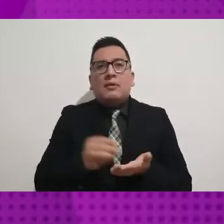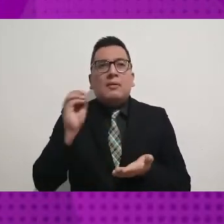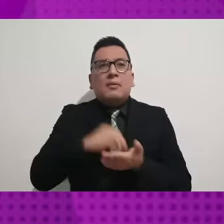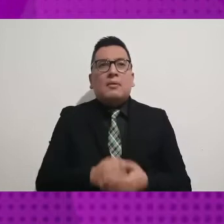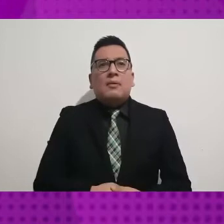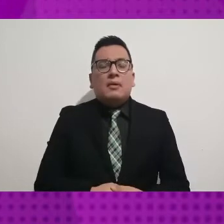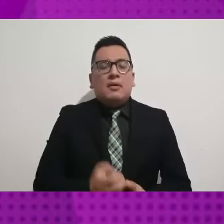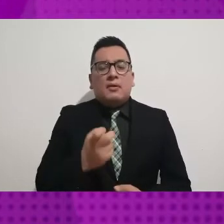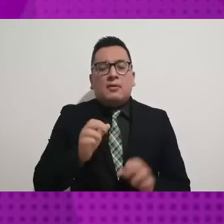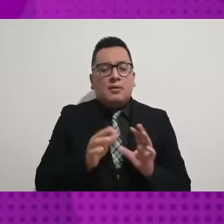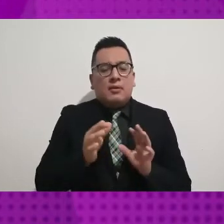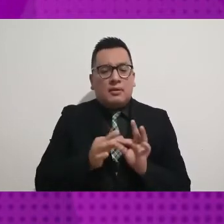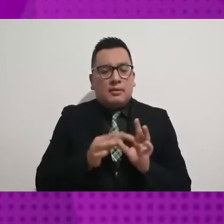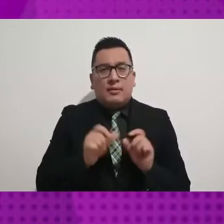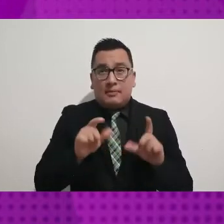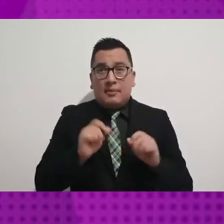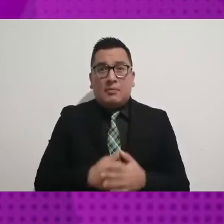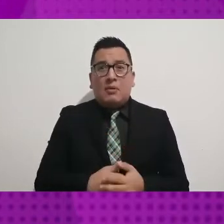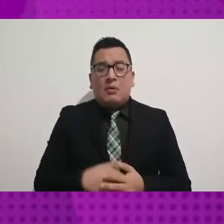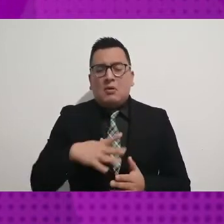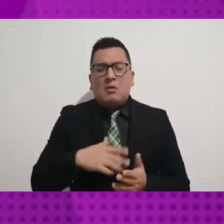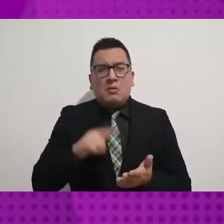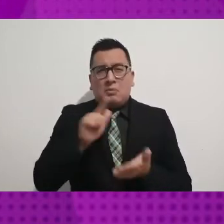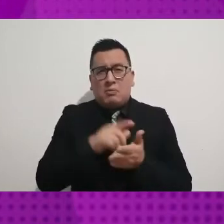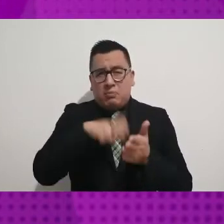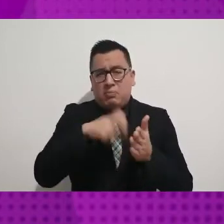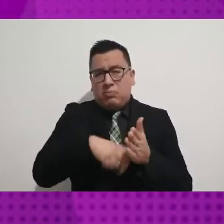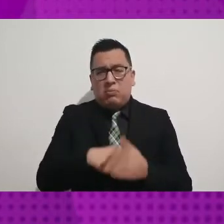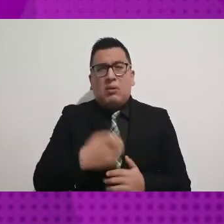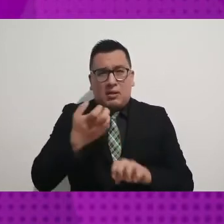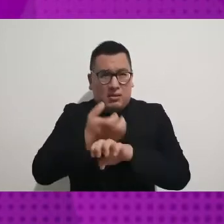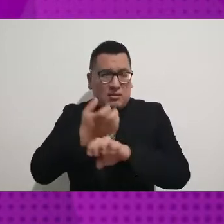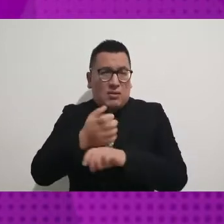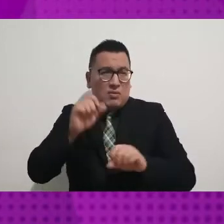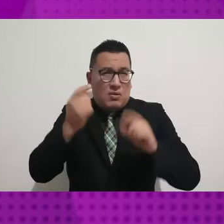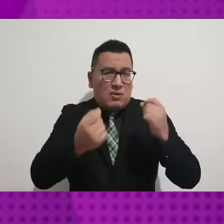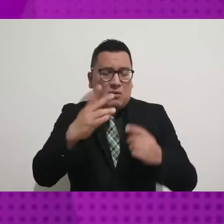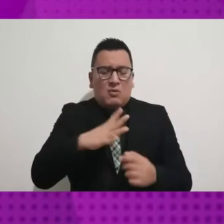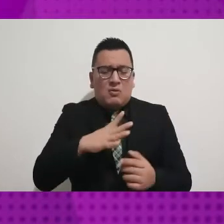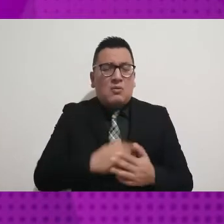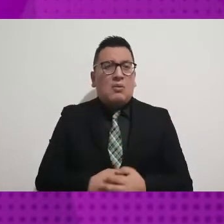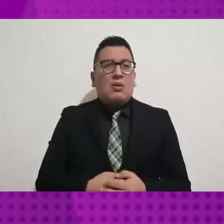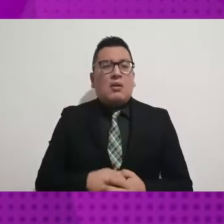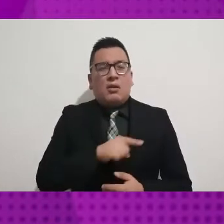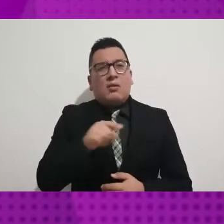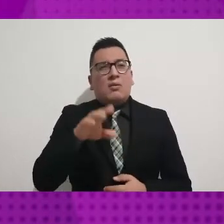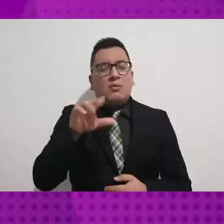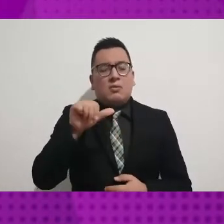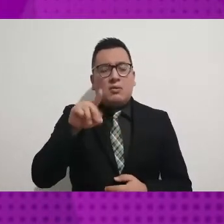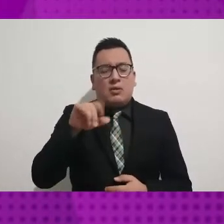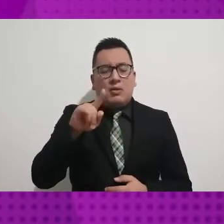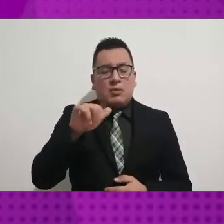establecido constitucionalmente, porque hay que también señalarlo, antes de esa reforma, en algunos estados ya se preveían las